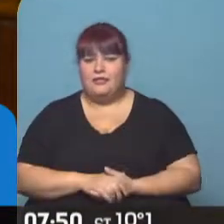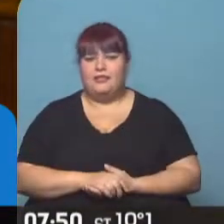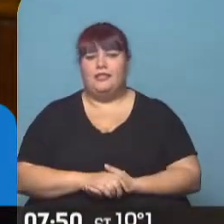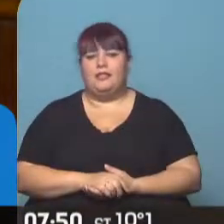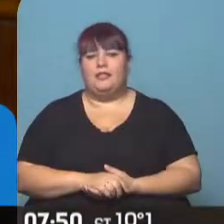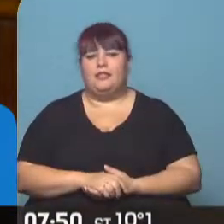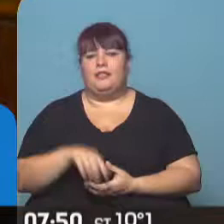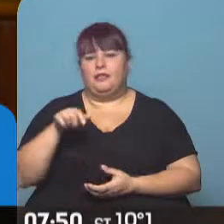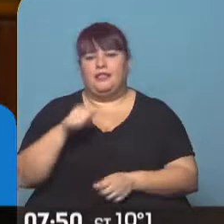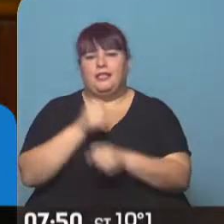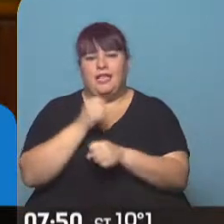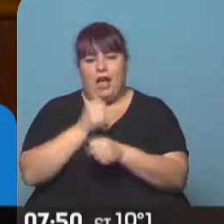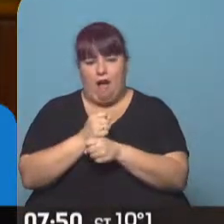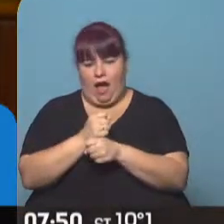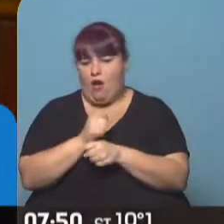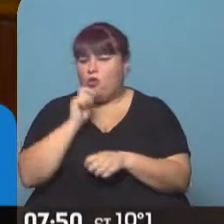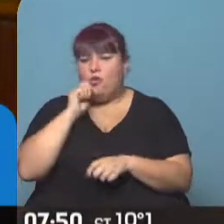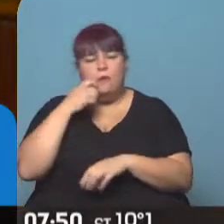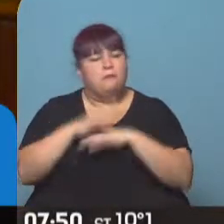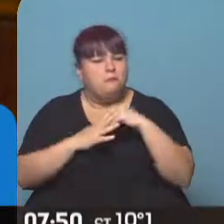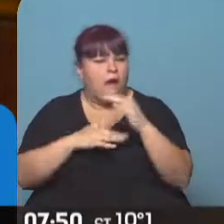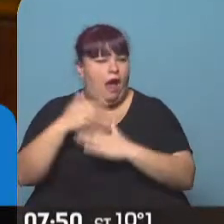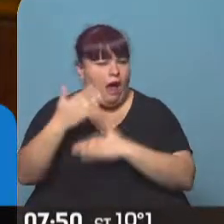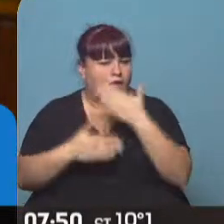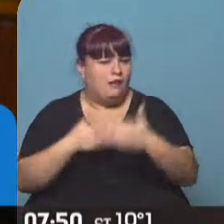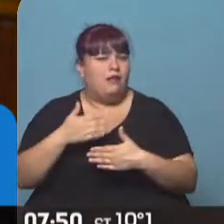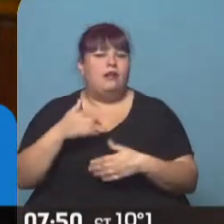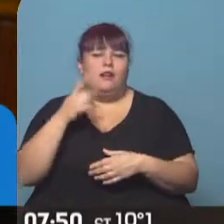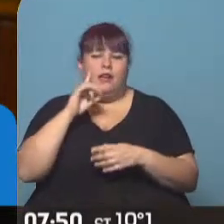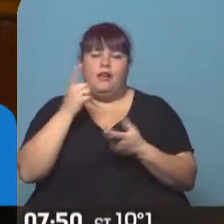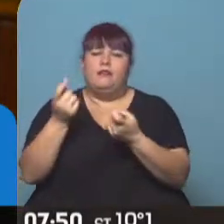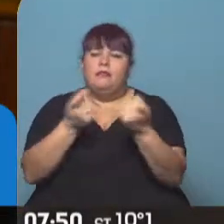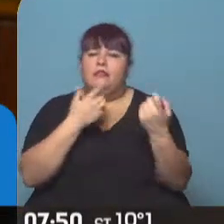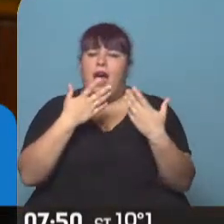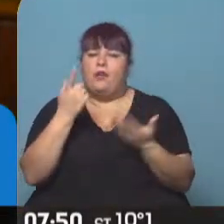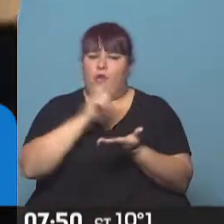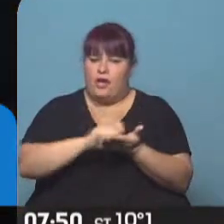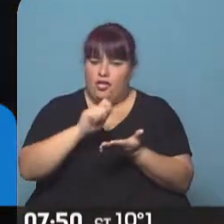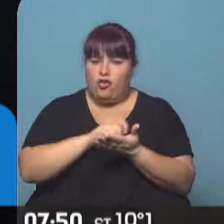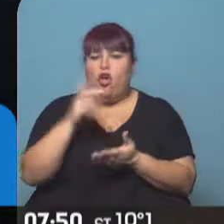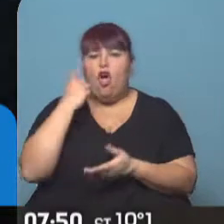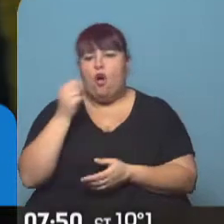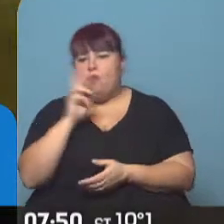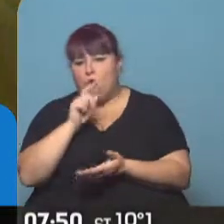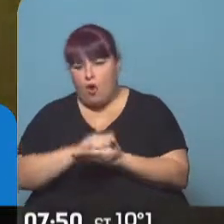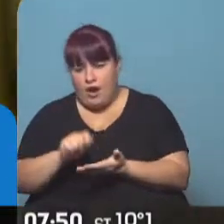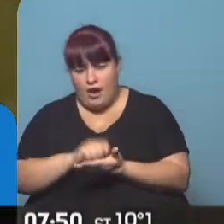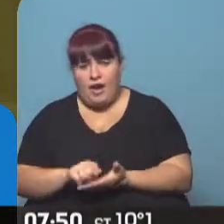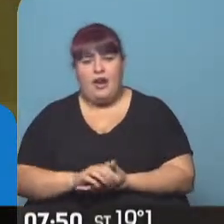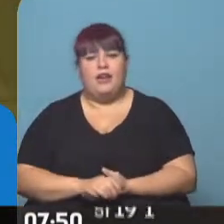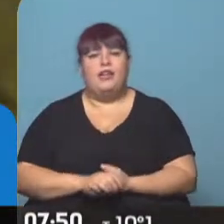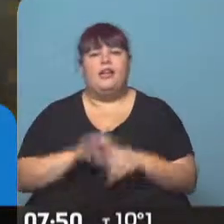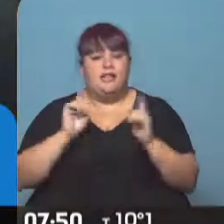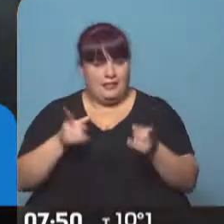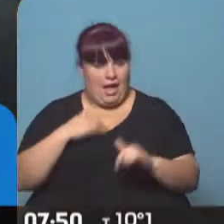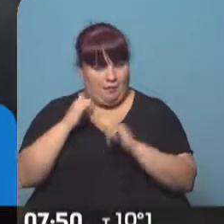esta tarea artesanal en la que se nutre un escritor, una escritora, y como